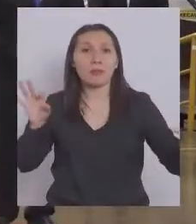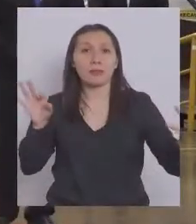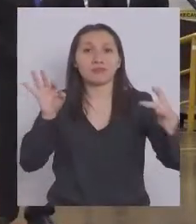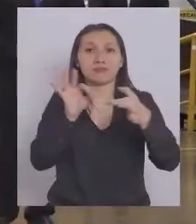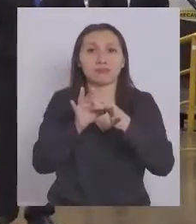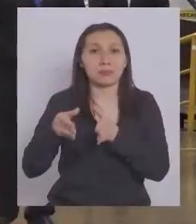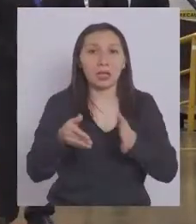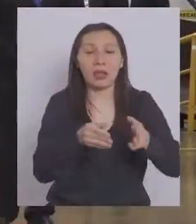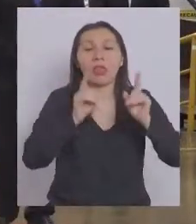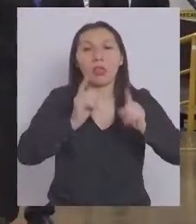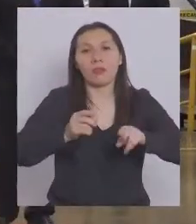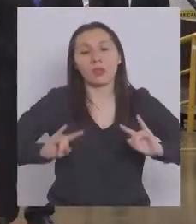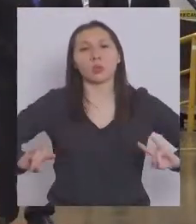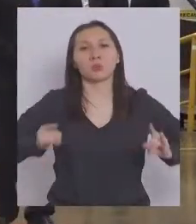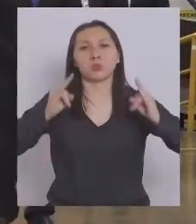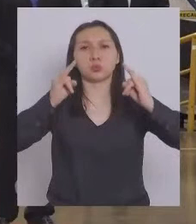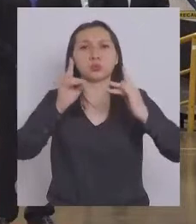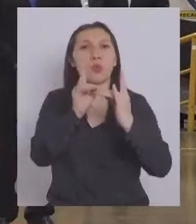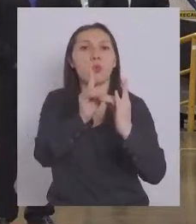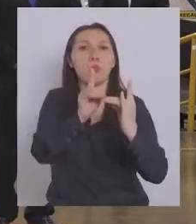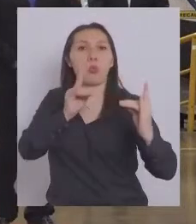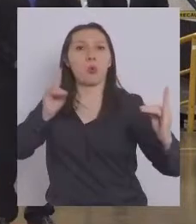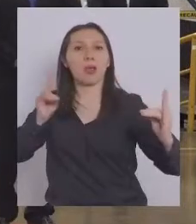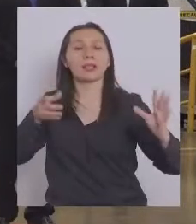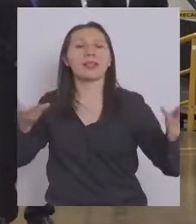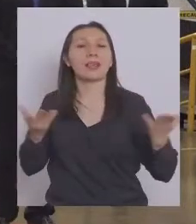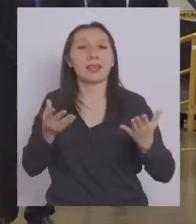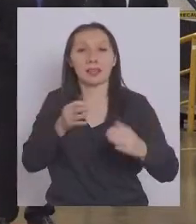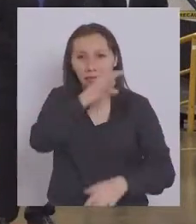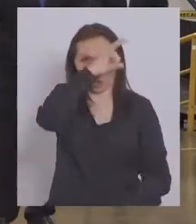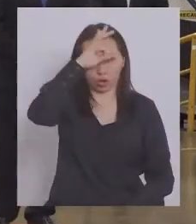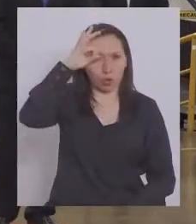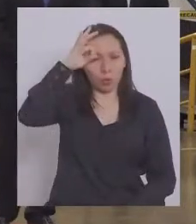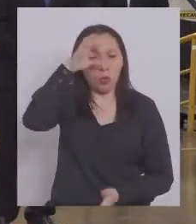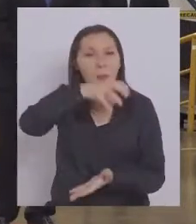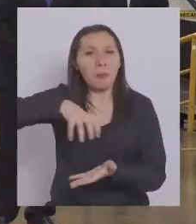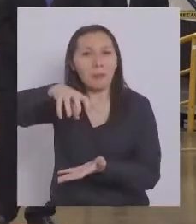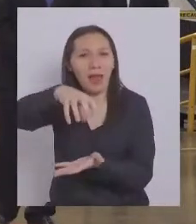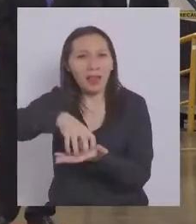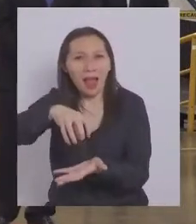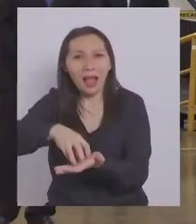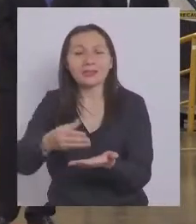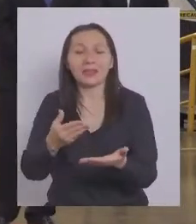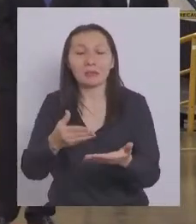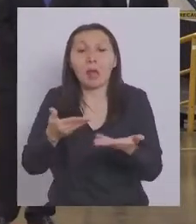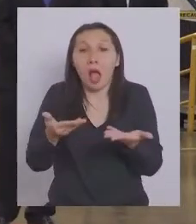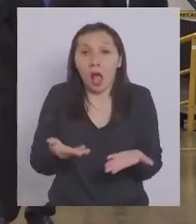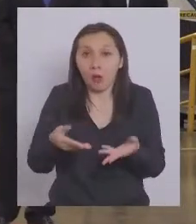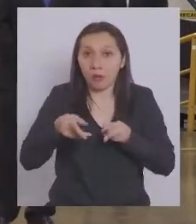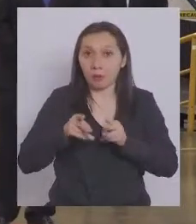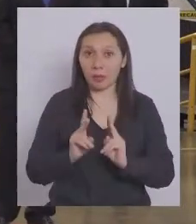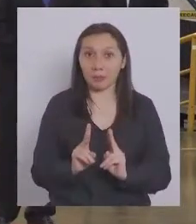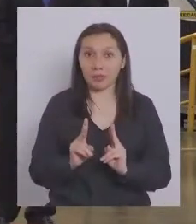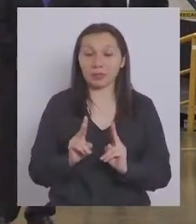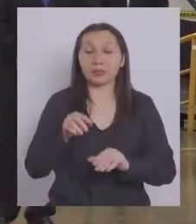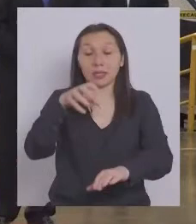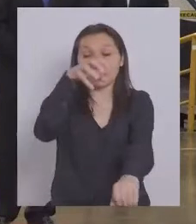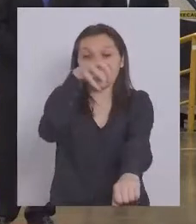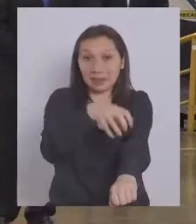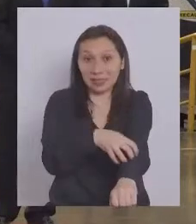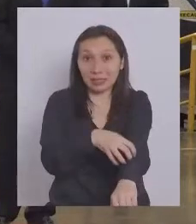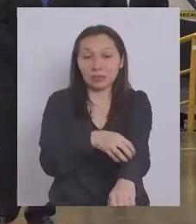donde hubo que hacer puentes para unir, ¿no es cierto?, la comuna de Temuco y Padre Las Casas, y hoy día nos va a permitir a esta